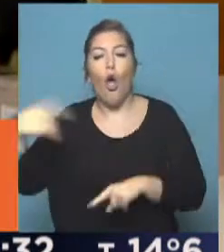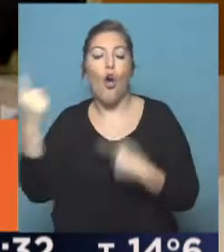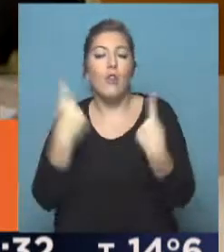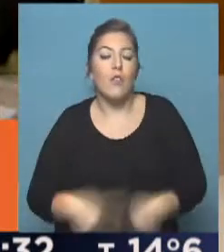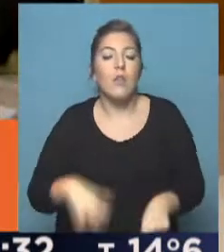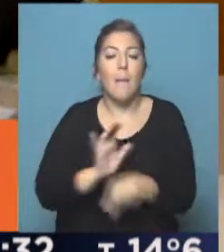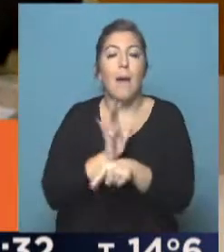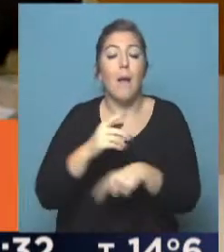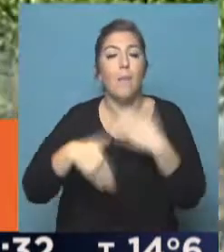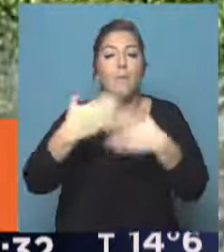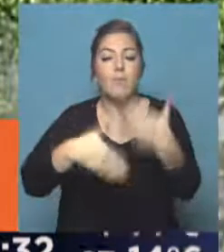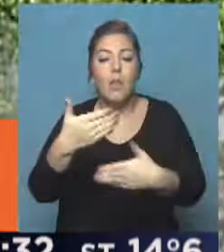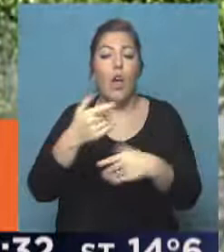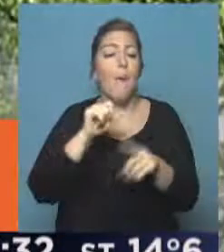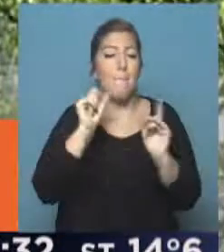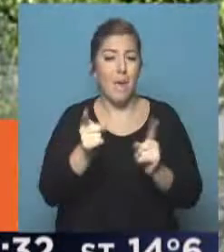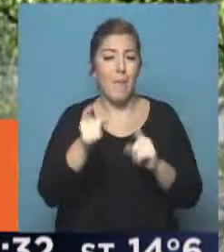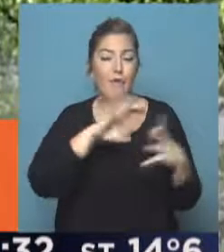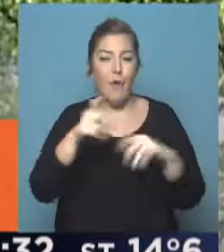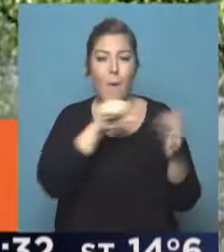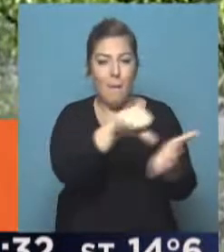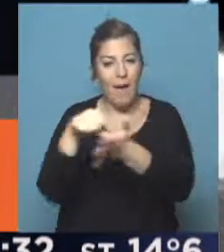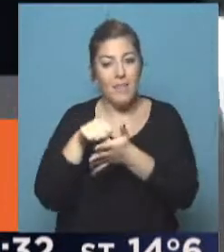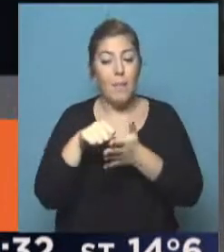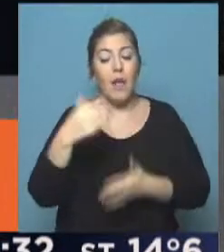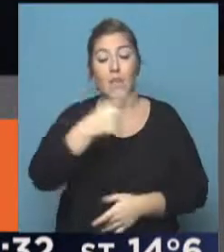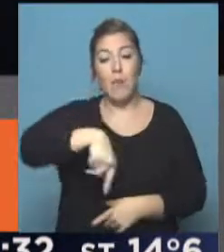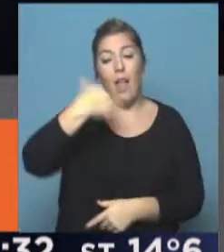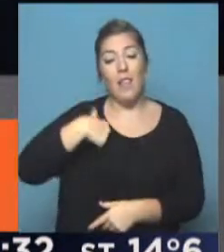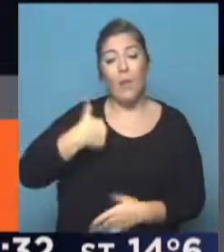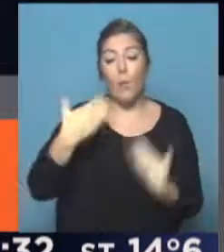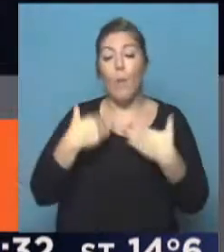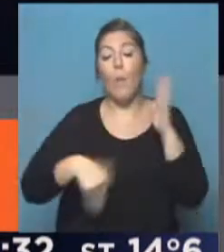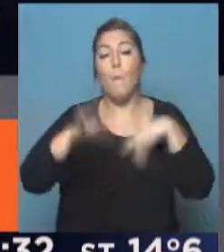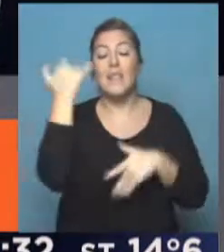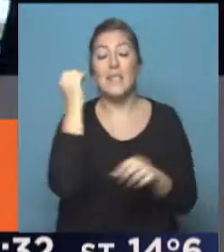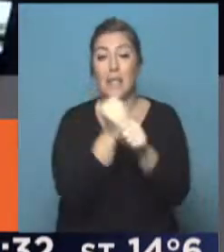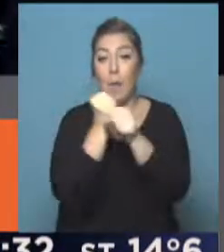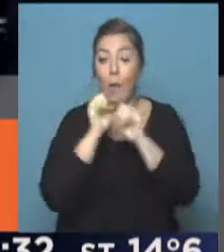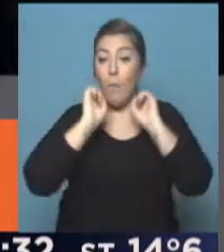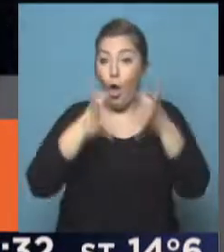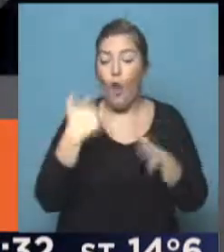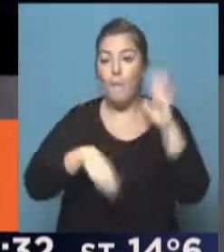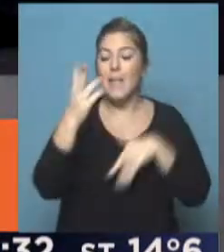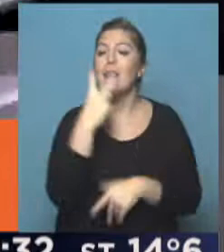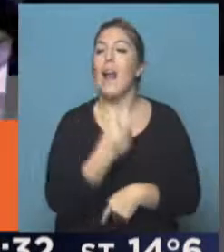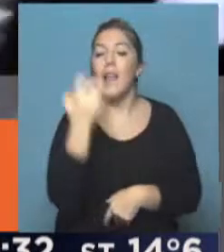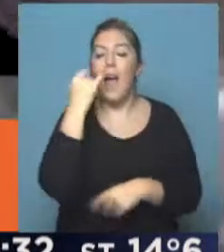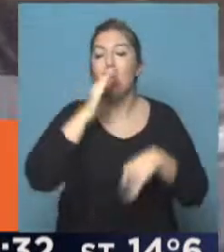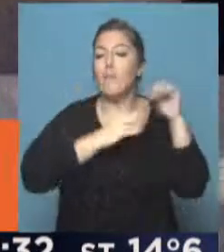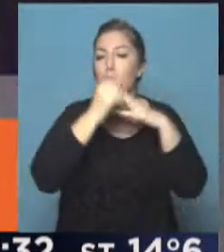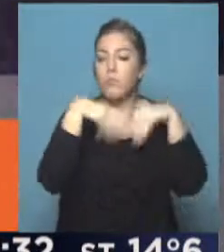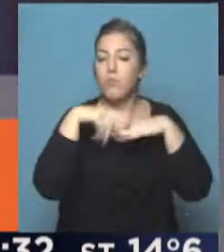los países, señaló, pasa algo similar. Para que los argentinos podamos tener más y mejores trabajos, más energía e